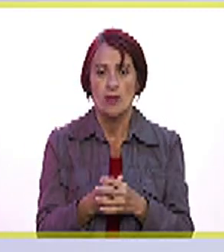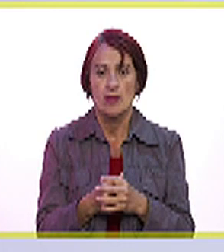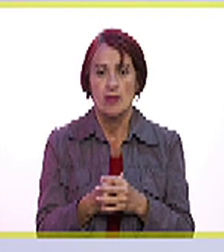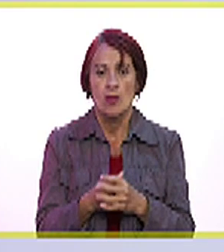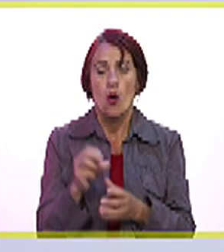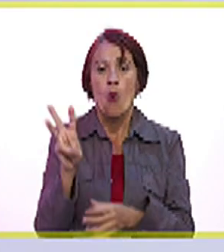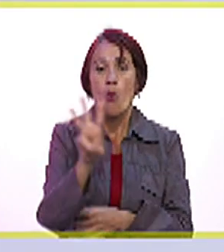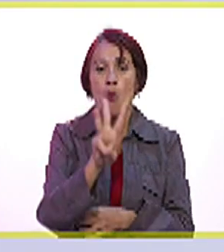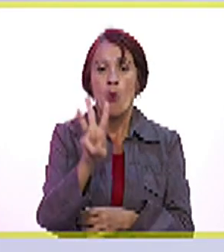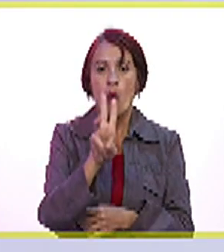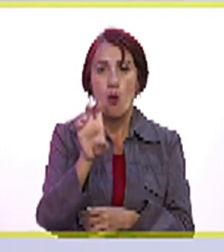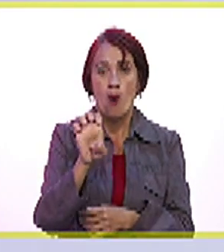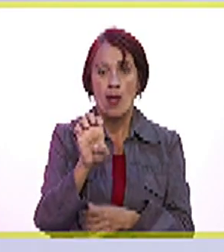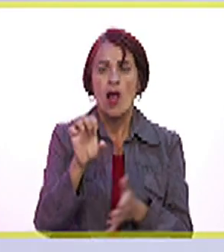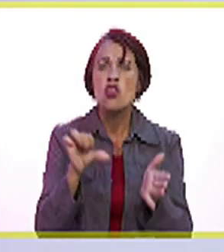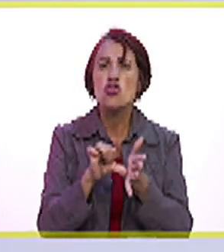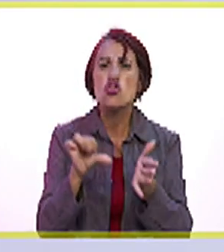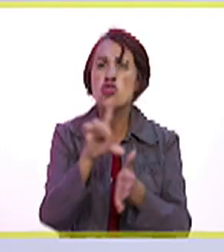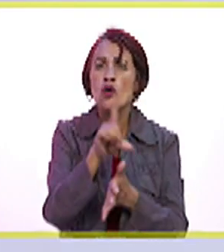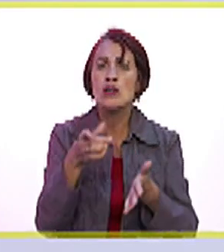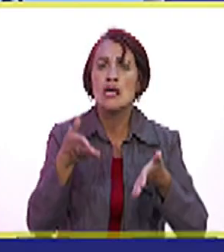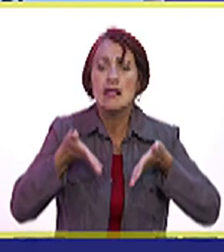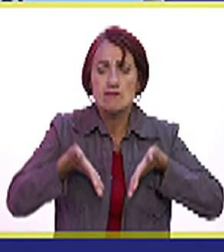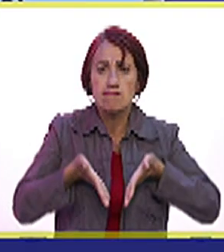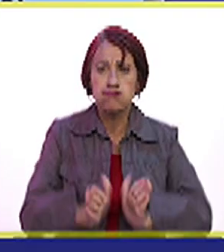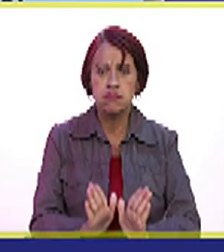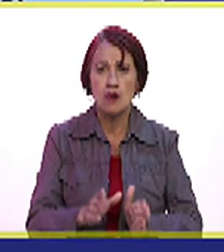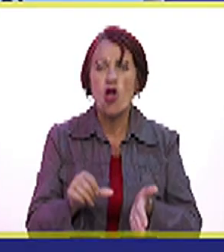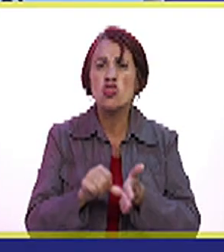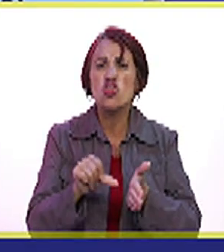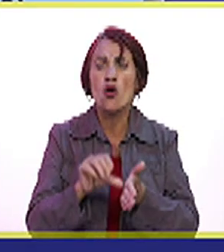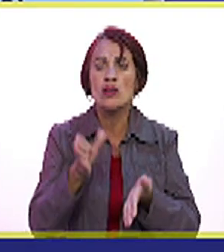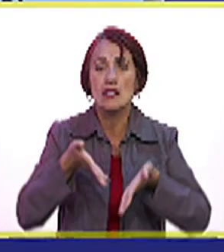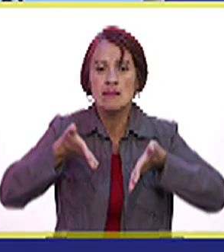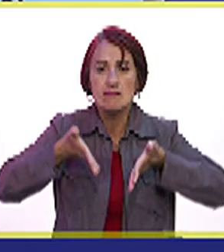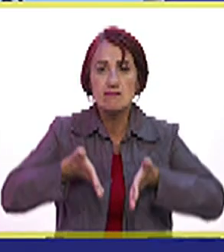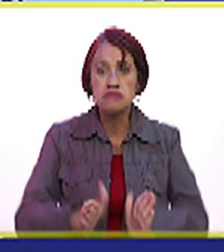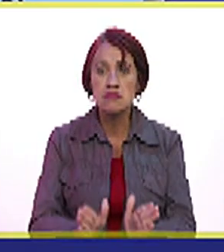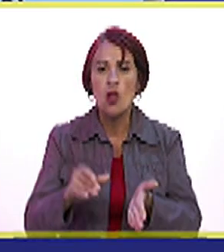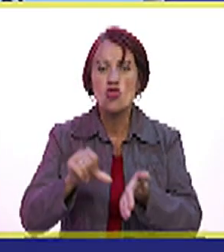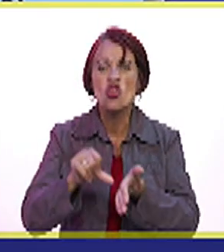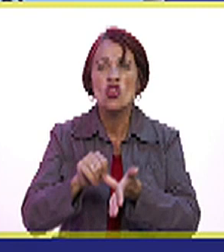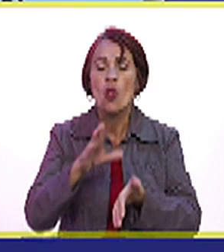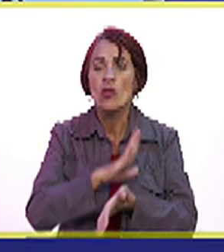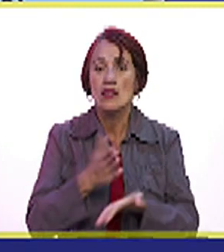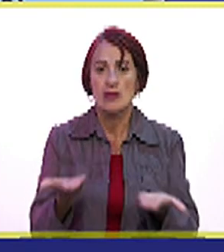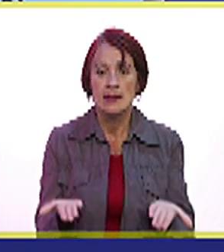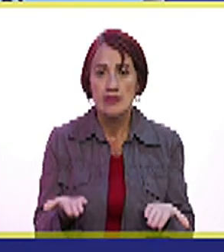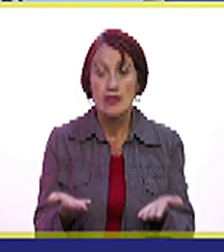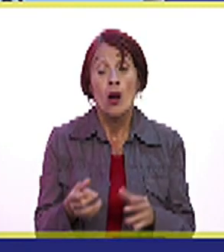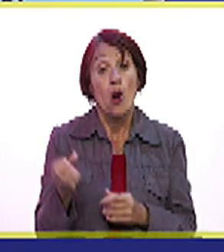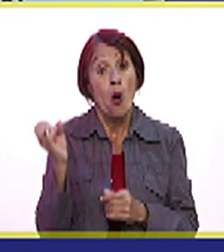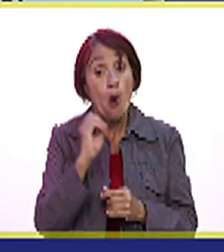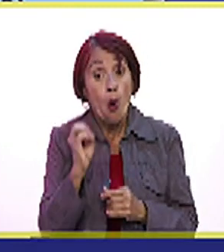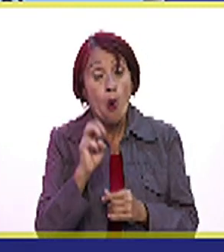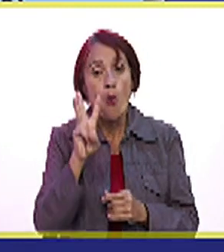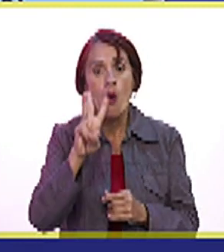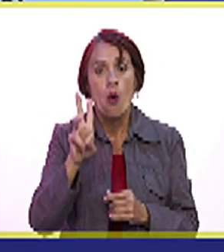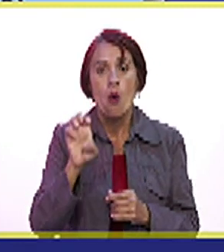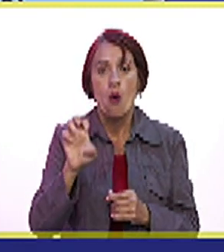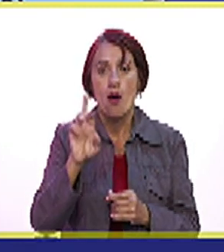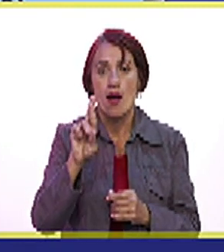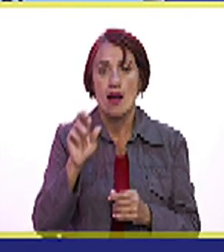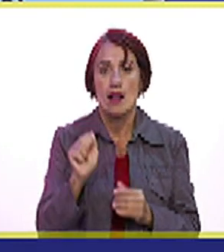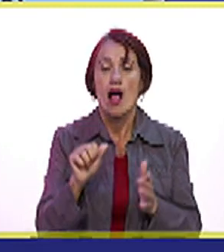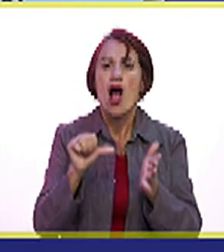Where you born? ¿Dónde naciste? Where were you born? ¿Dónde naciste? O where are you doing?